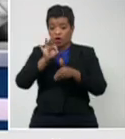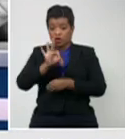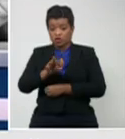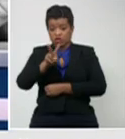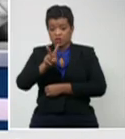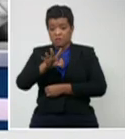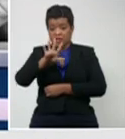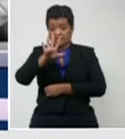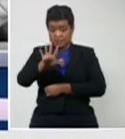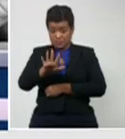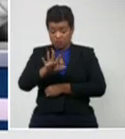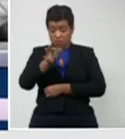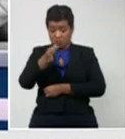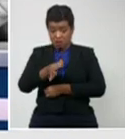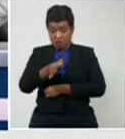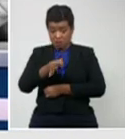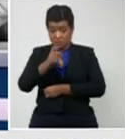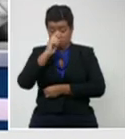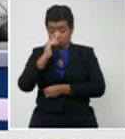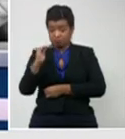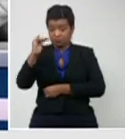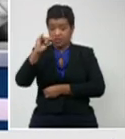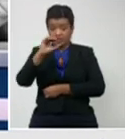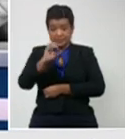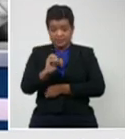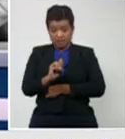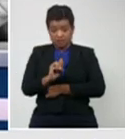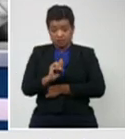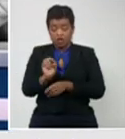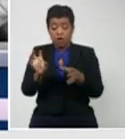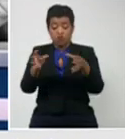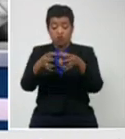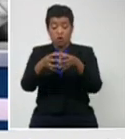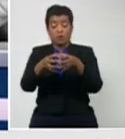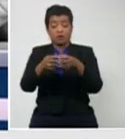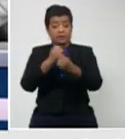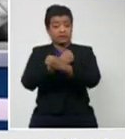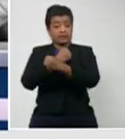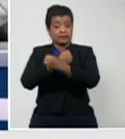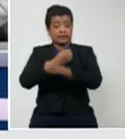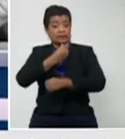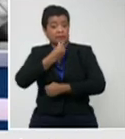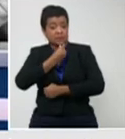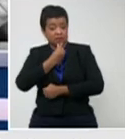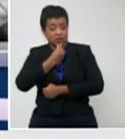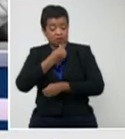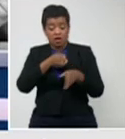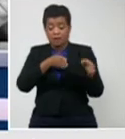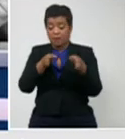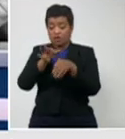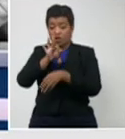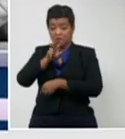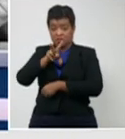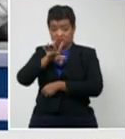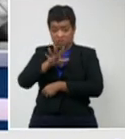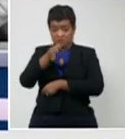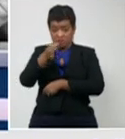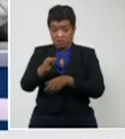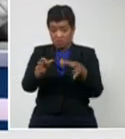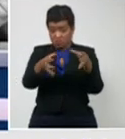mayores de 60 años, adultos mayores, un grupo de riesgo, y de los 825 pacientes